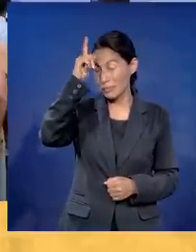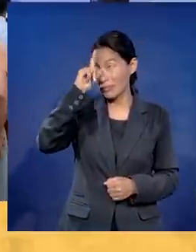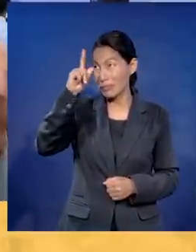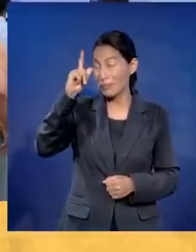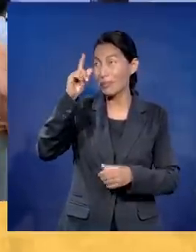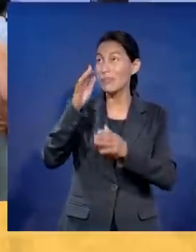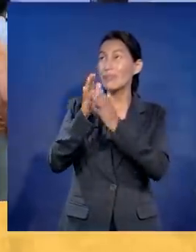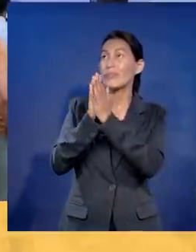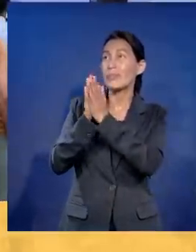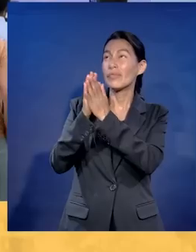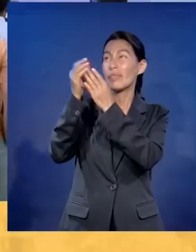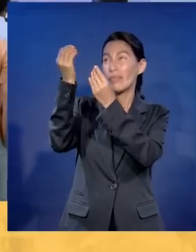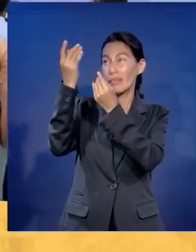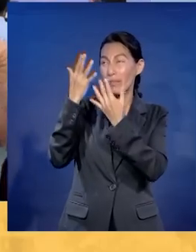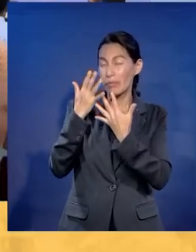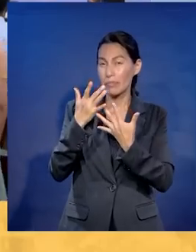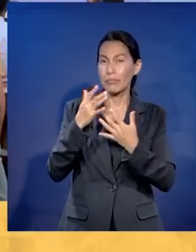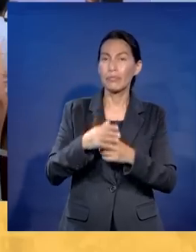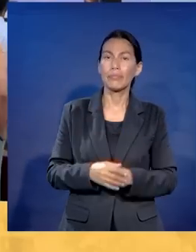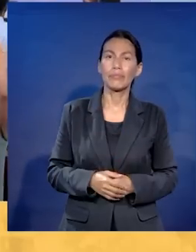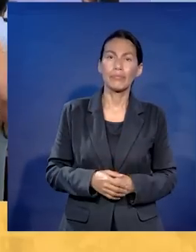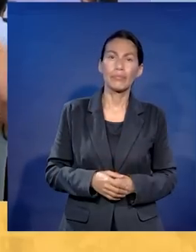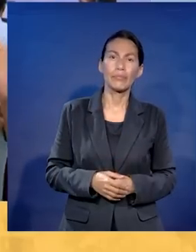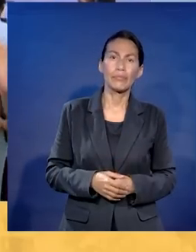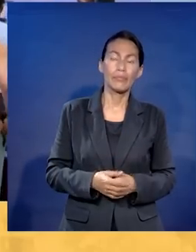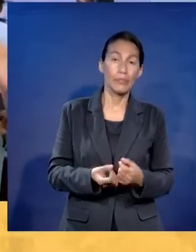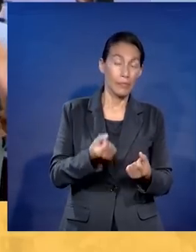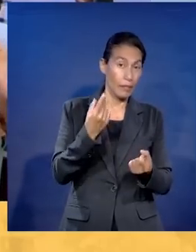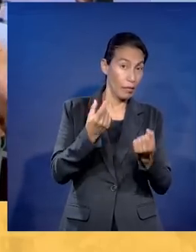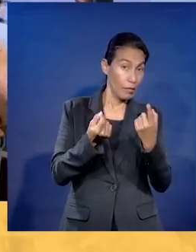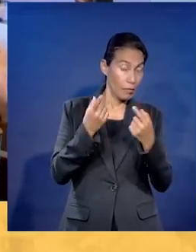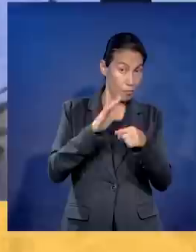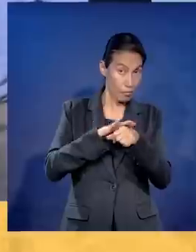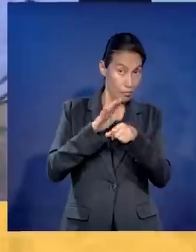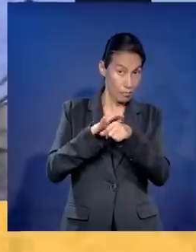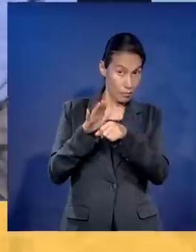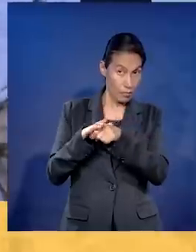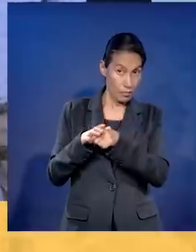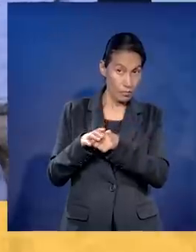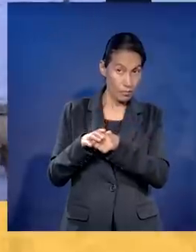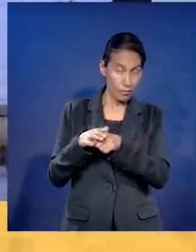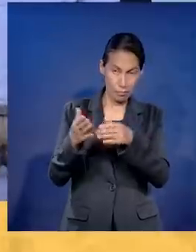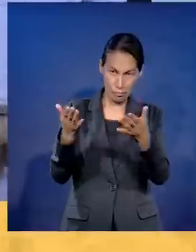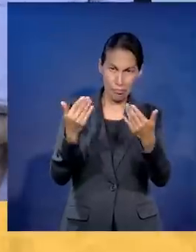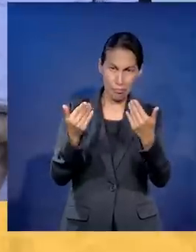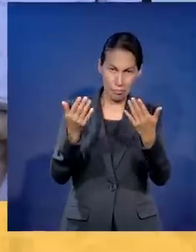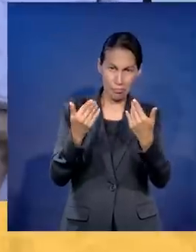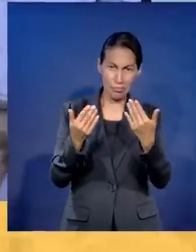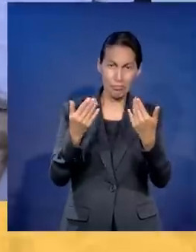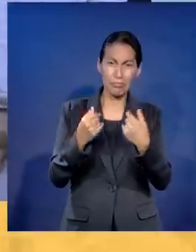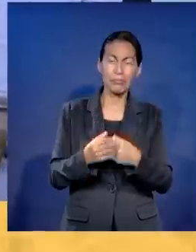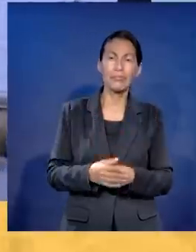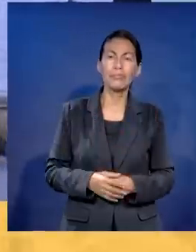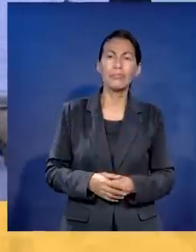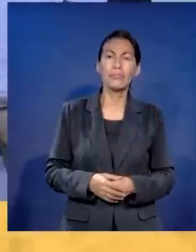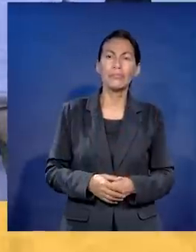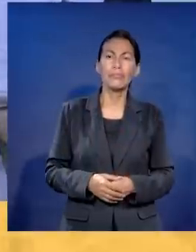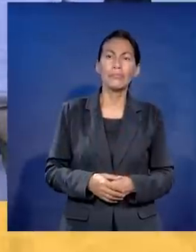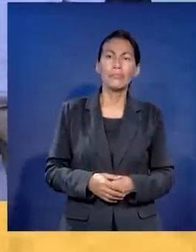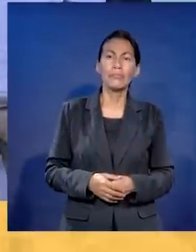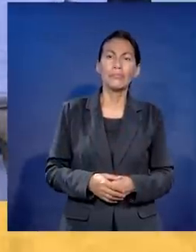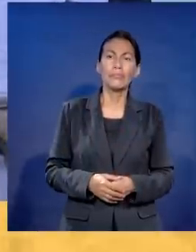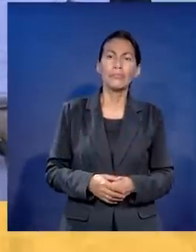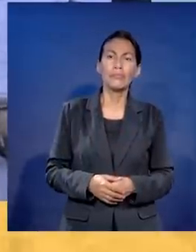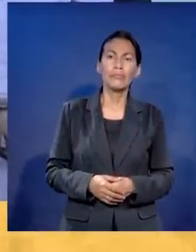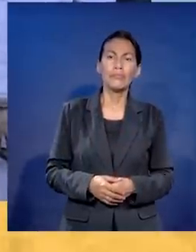espiritual Esa es la petición a dios hay alguien más esta noche venga Este es el